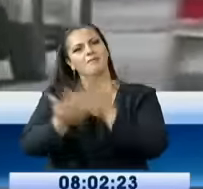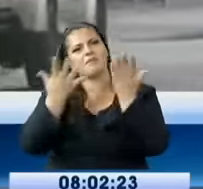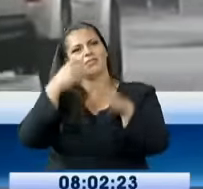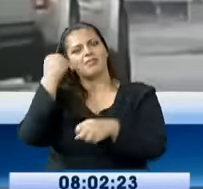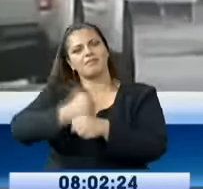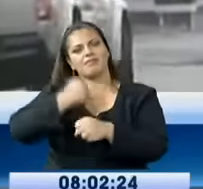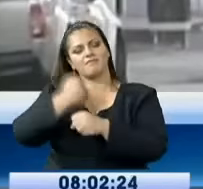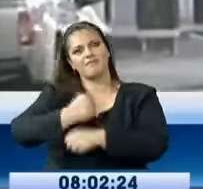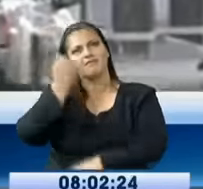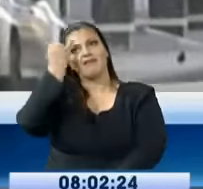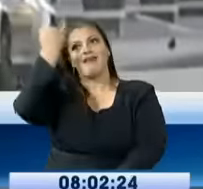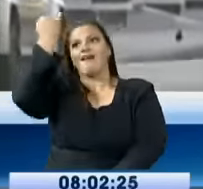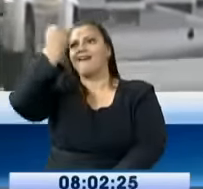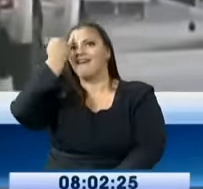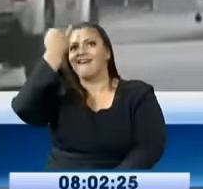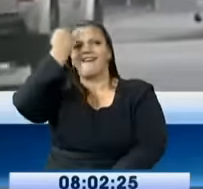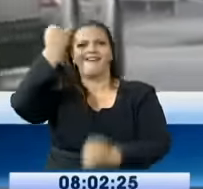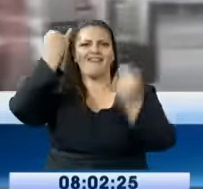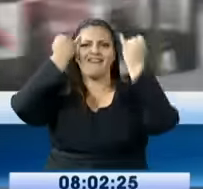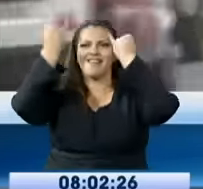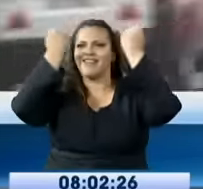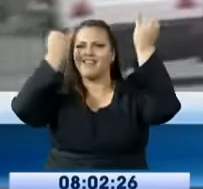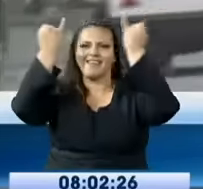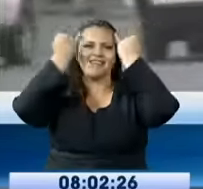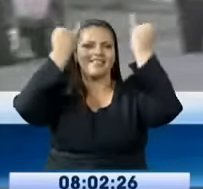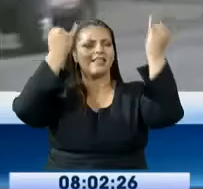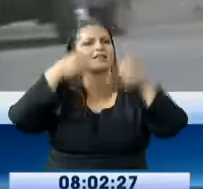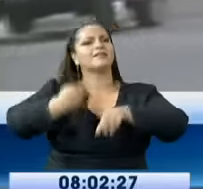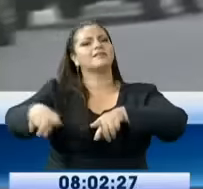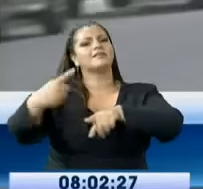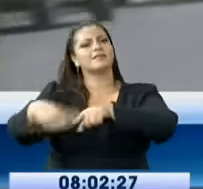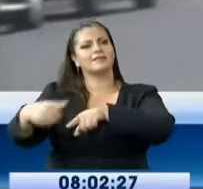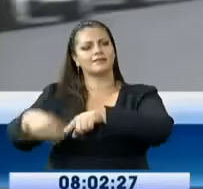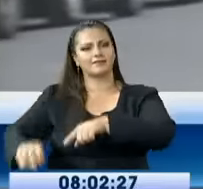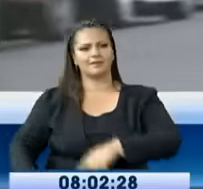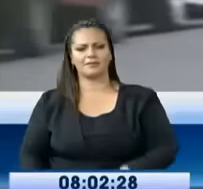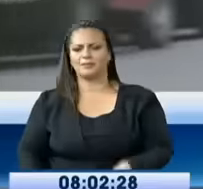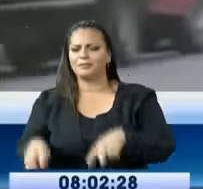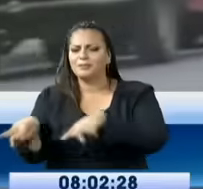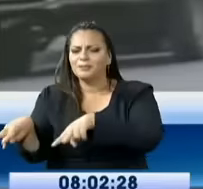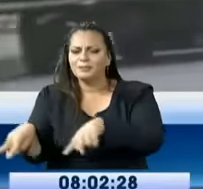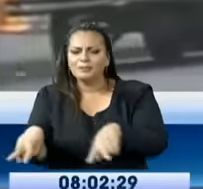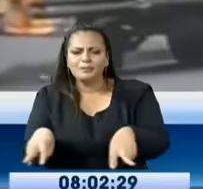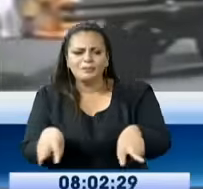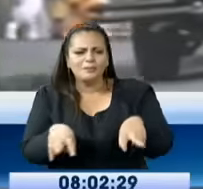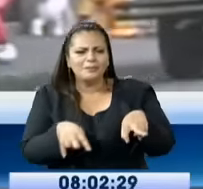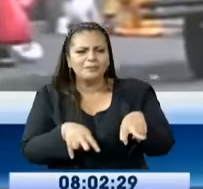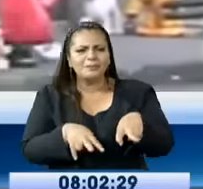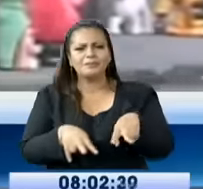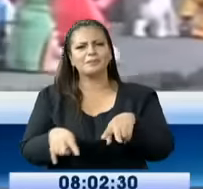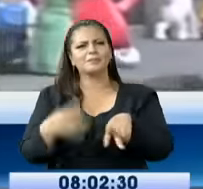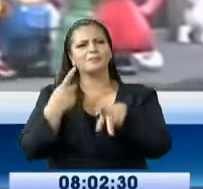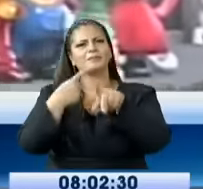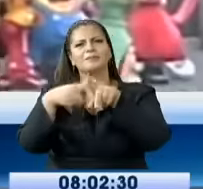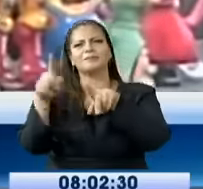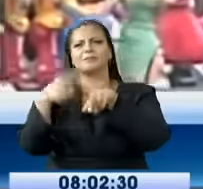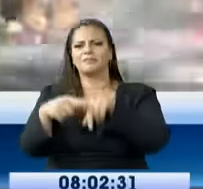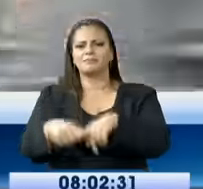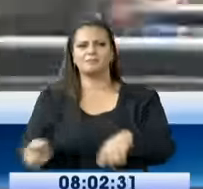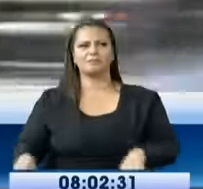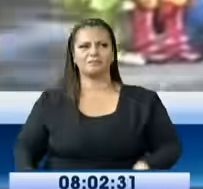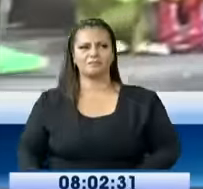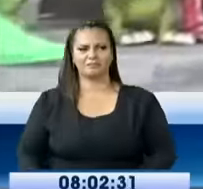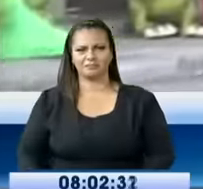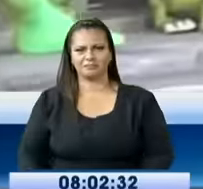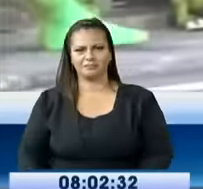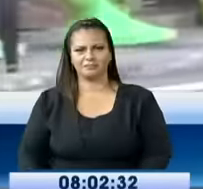Guasón, vemos a Hulk, vemos también a los personajes infantiles. Justamente en esta esquina